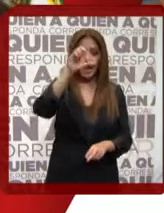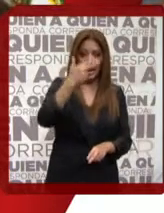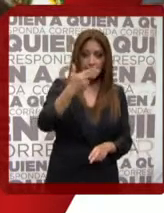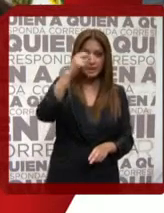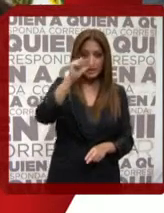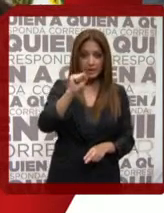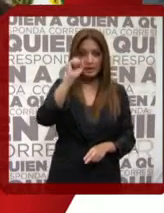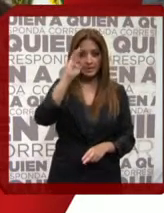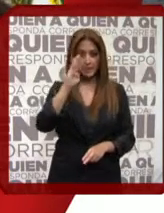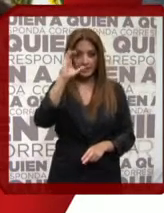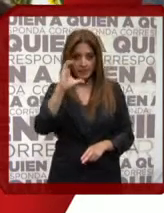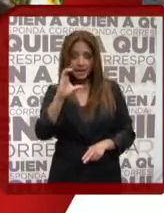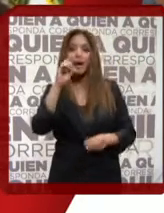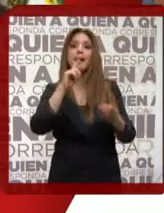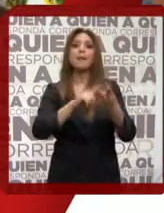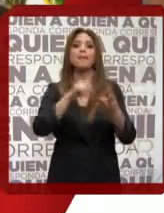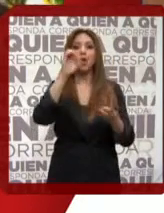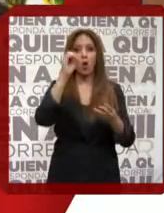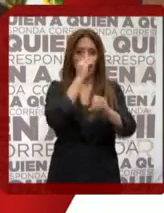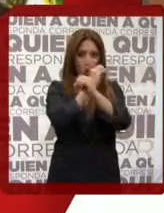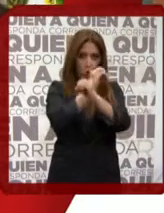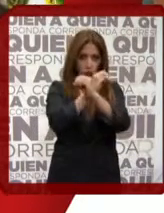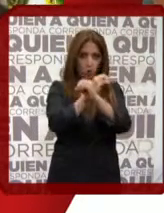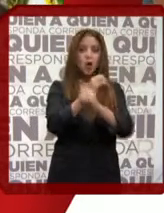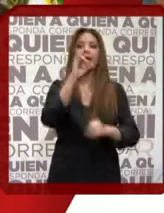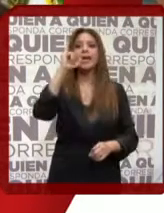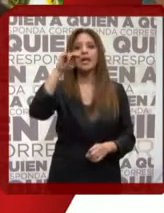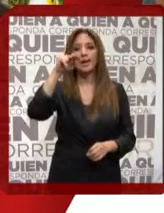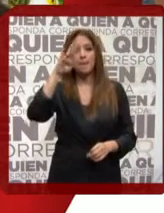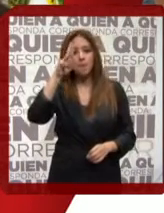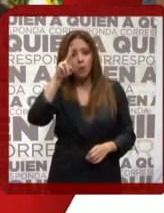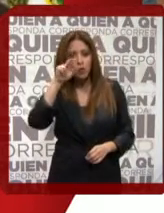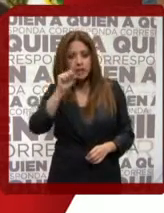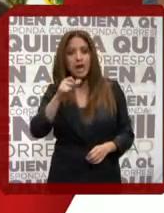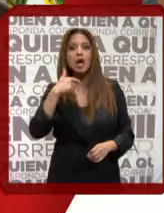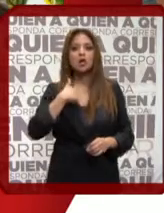en el Oxxo y en el Inbursa, que fue donde yo les estuve depositando.